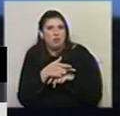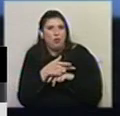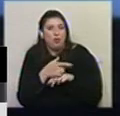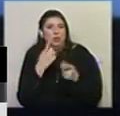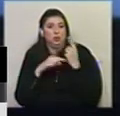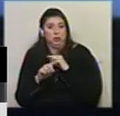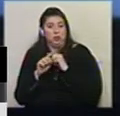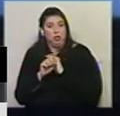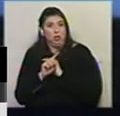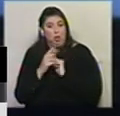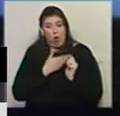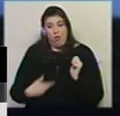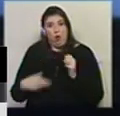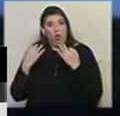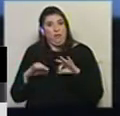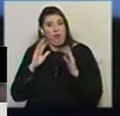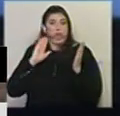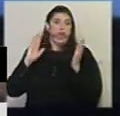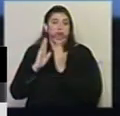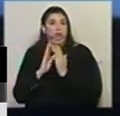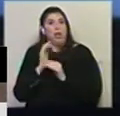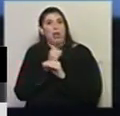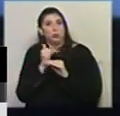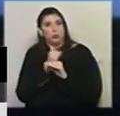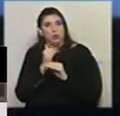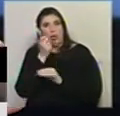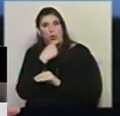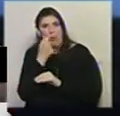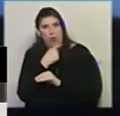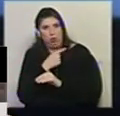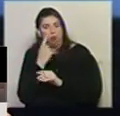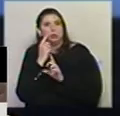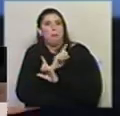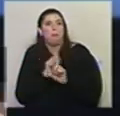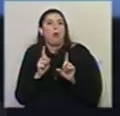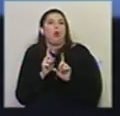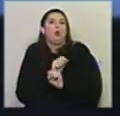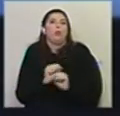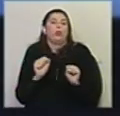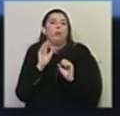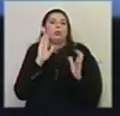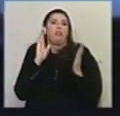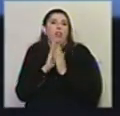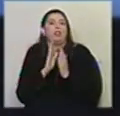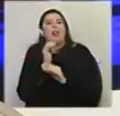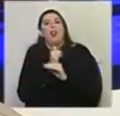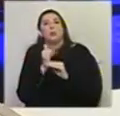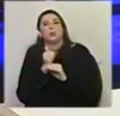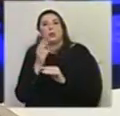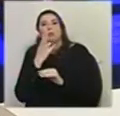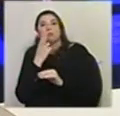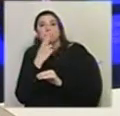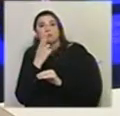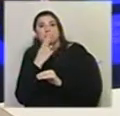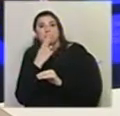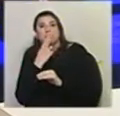enfrentarse a la industria farmacéutica, la más poderosa del mundo. Bueno, también tampoco nos podemos enfrentar a la industria tabacalera y nos enfrentamos. O sea que no será